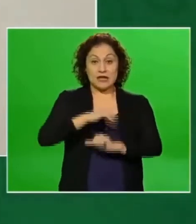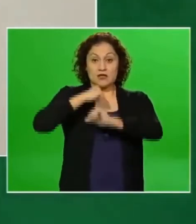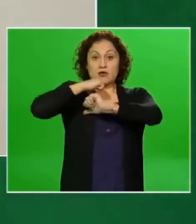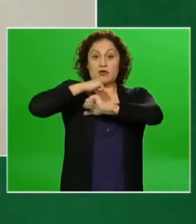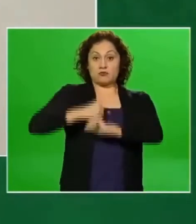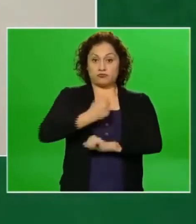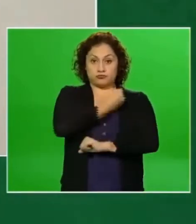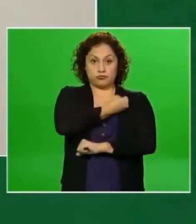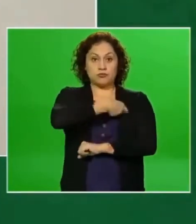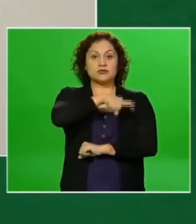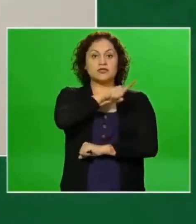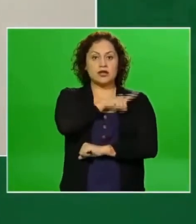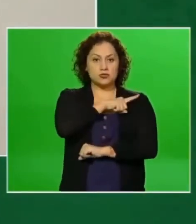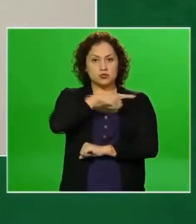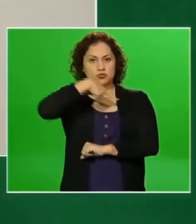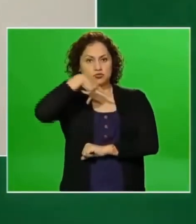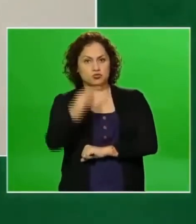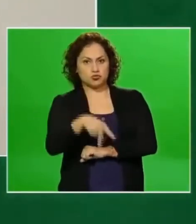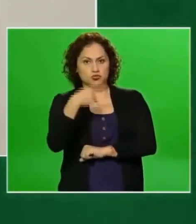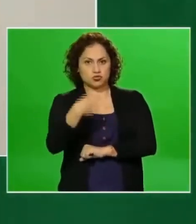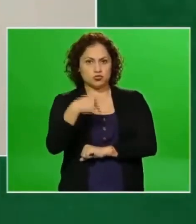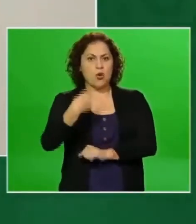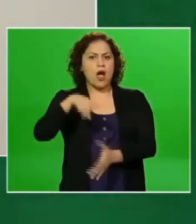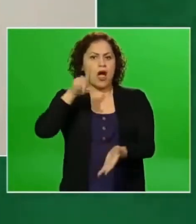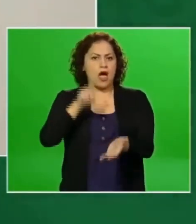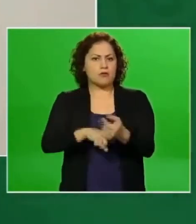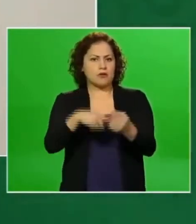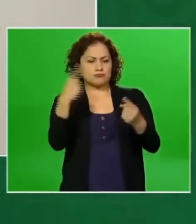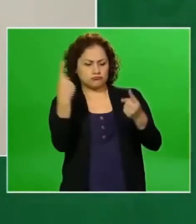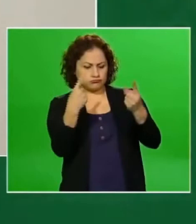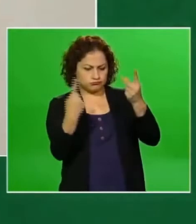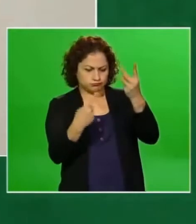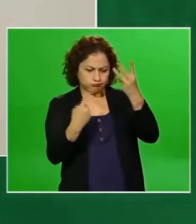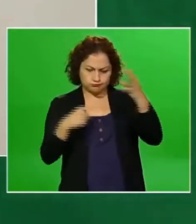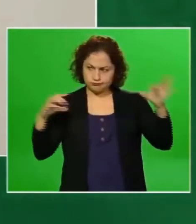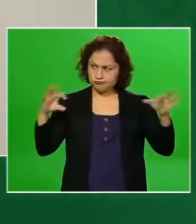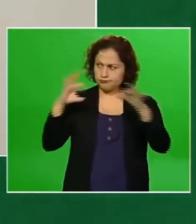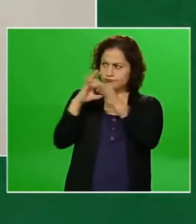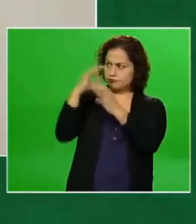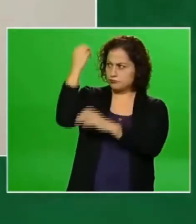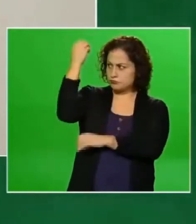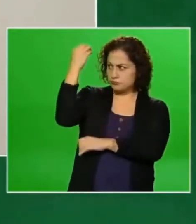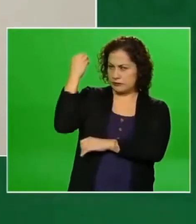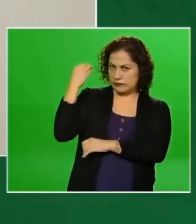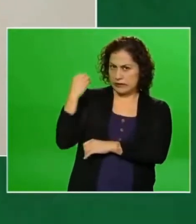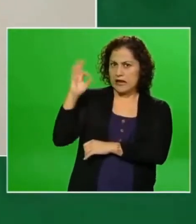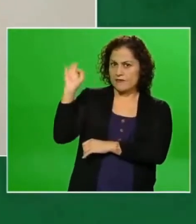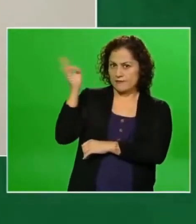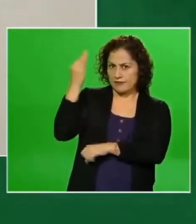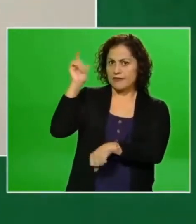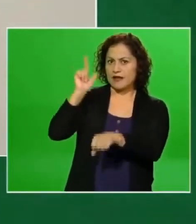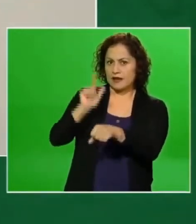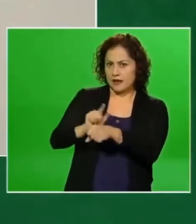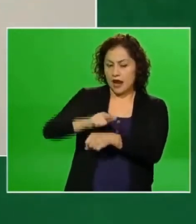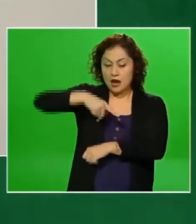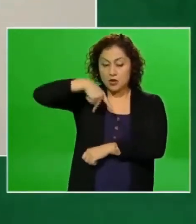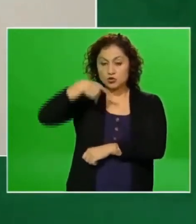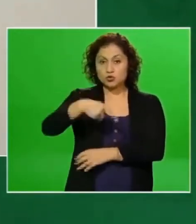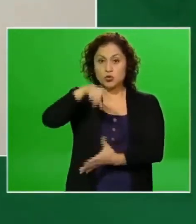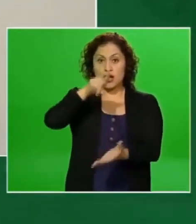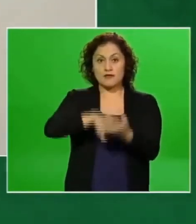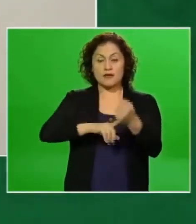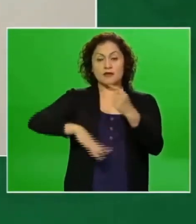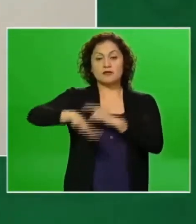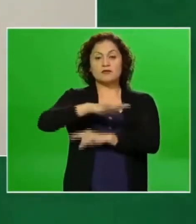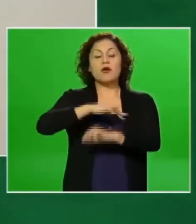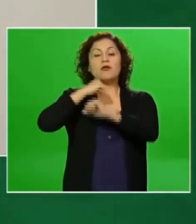desarrollado herramientas basadas en los 10 indicadores del semáforo federal, han utilizado y han desarrollado